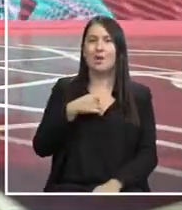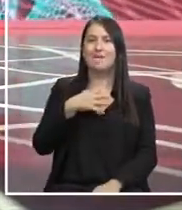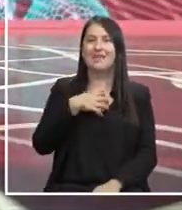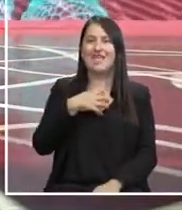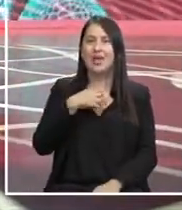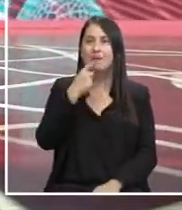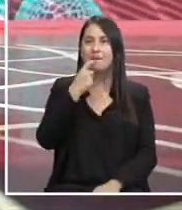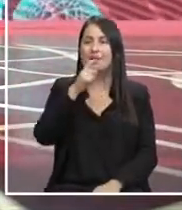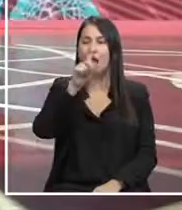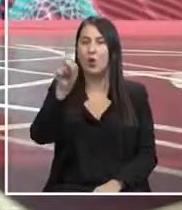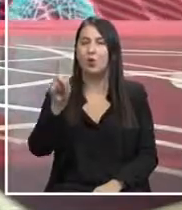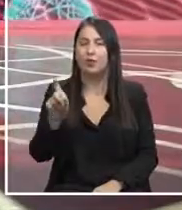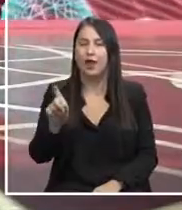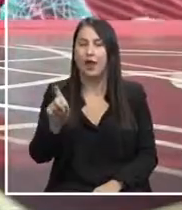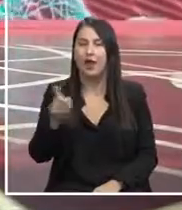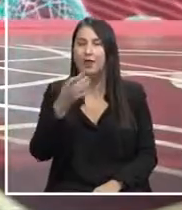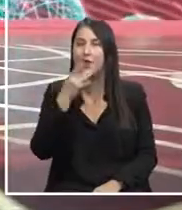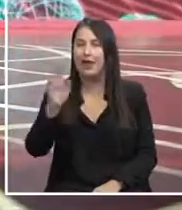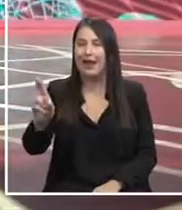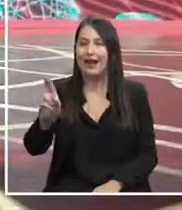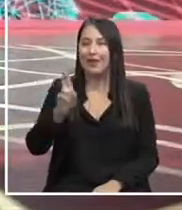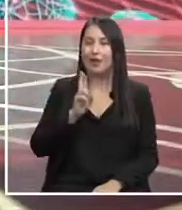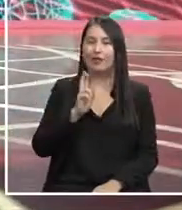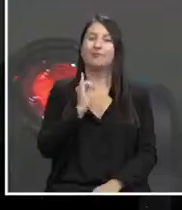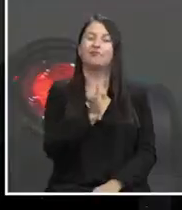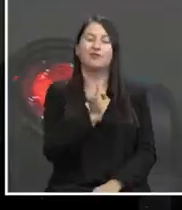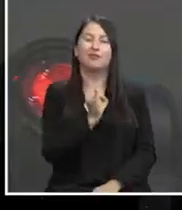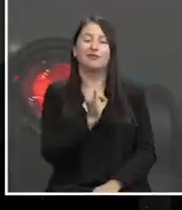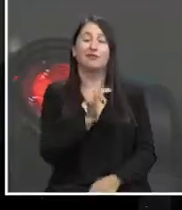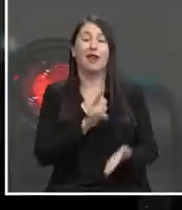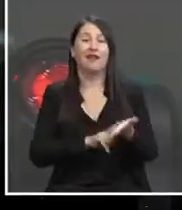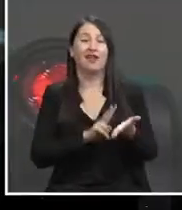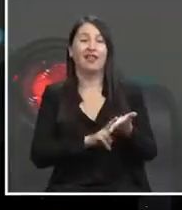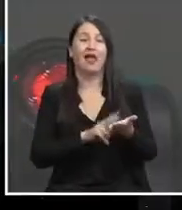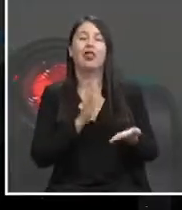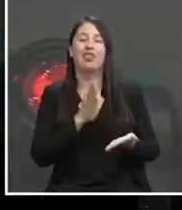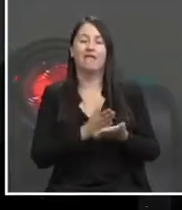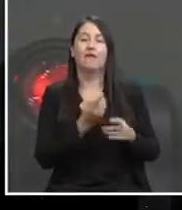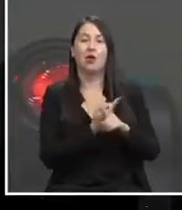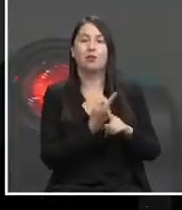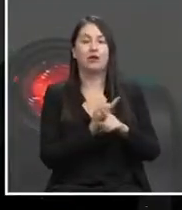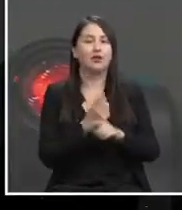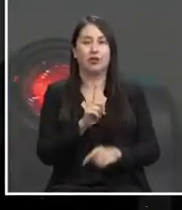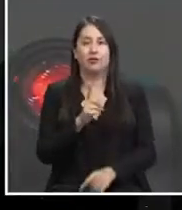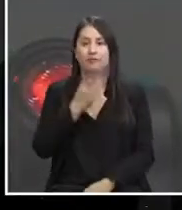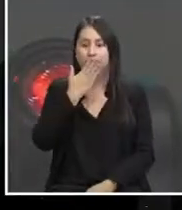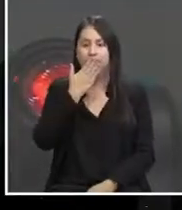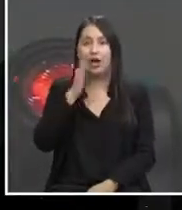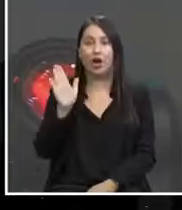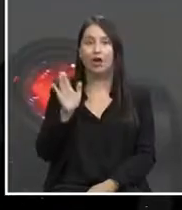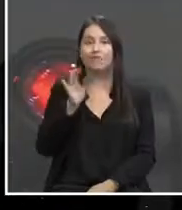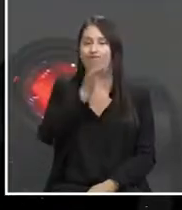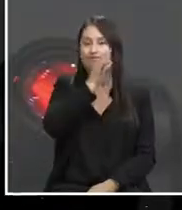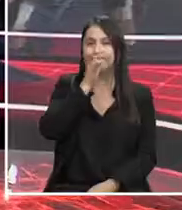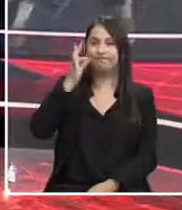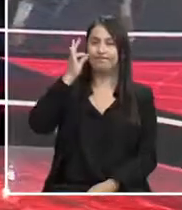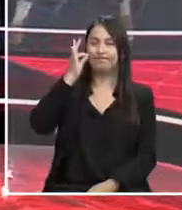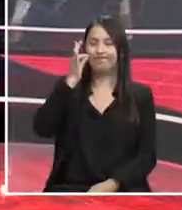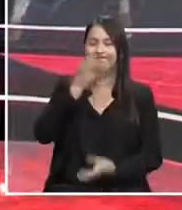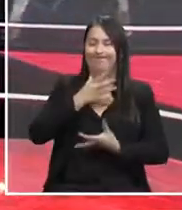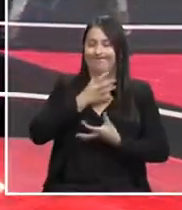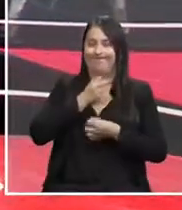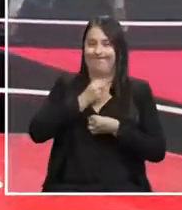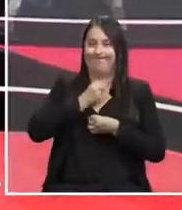porque tienes terror a que la respuesta sea sí, sabéis que tenemos que hablar, porque sabéis que... Prefieres callarte, prefieres decirlo porque te da